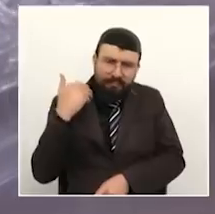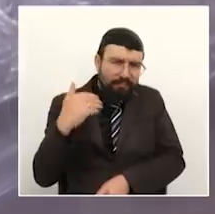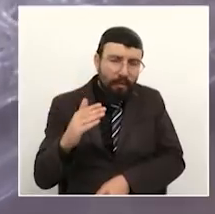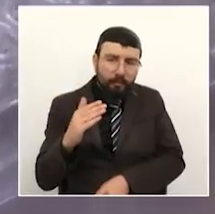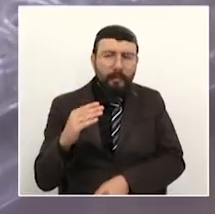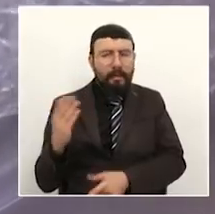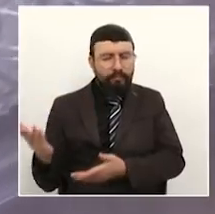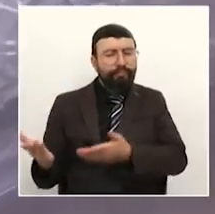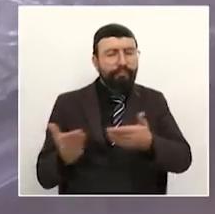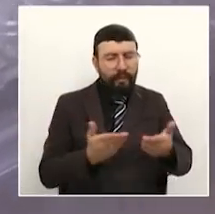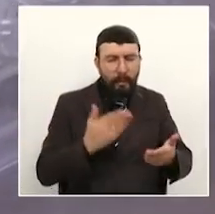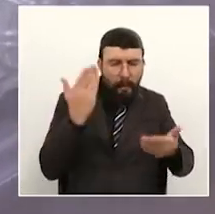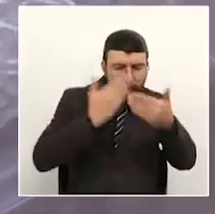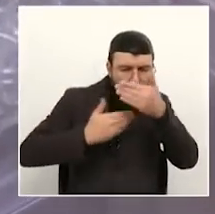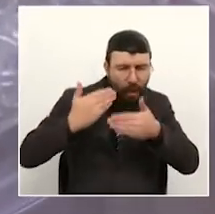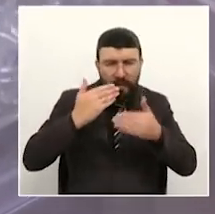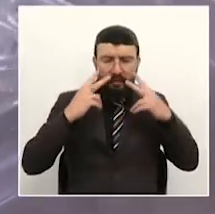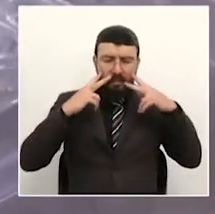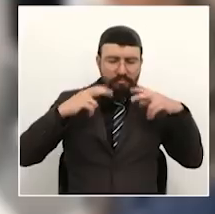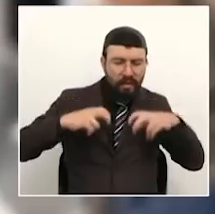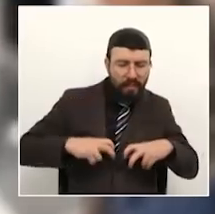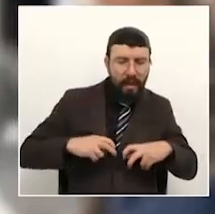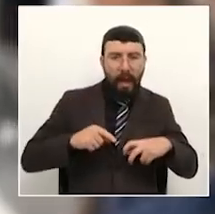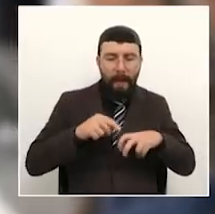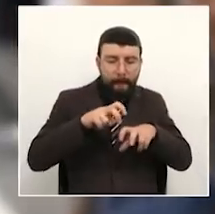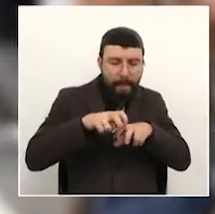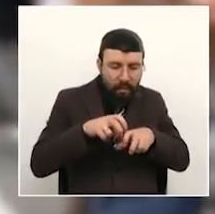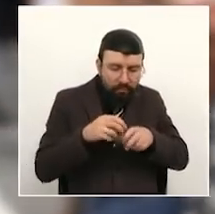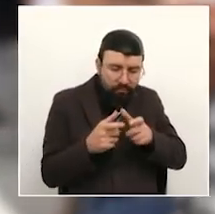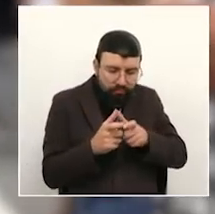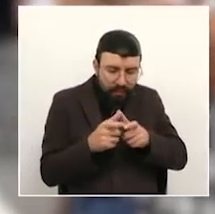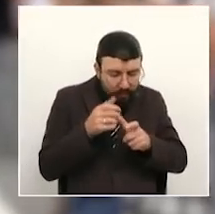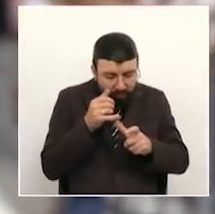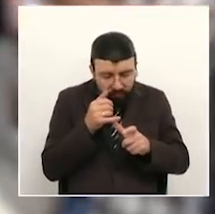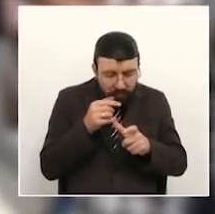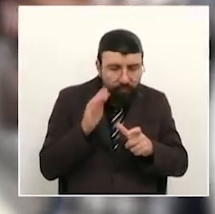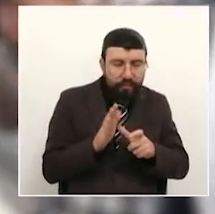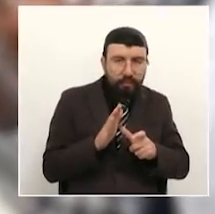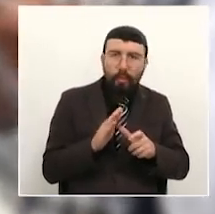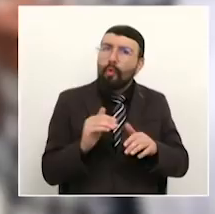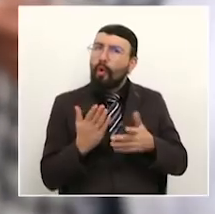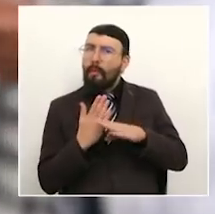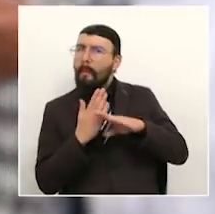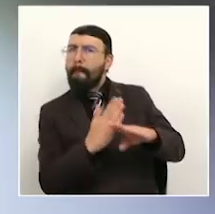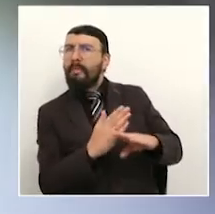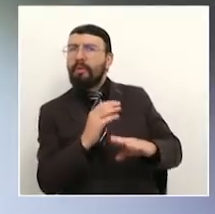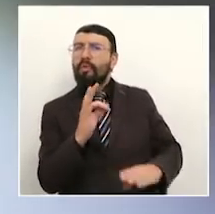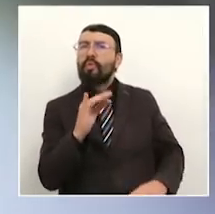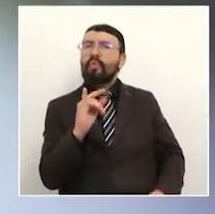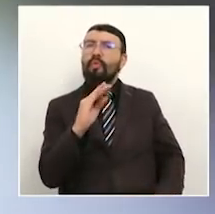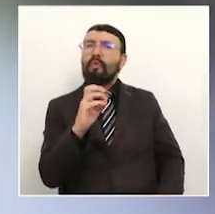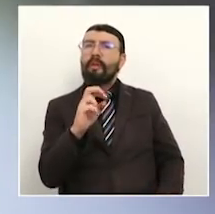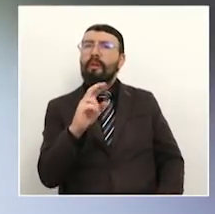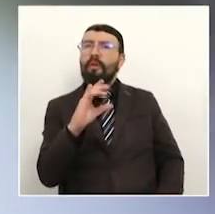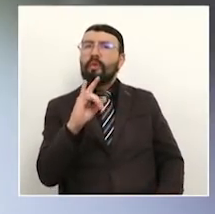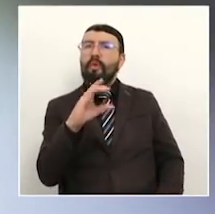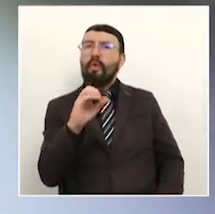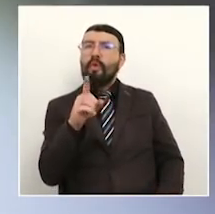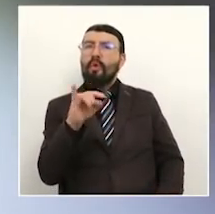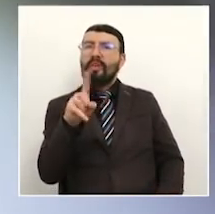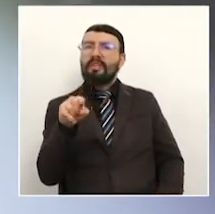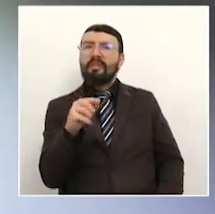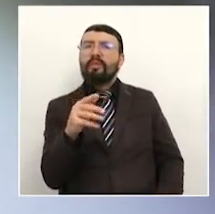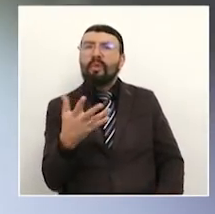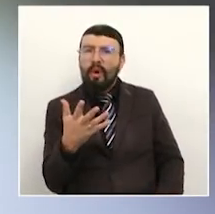practicar el examen de baciloscopia y cultivo por último cómo podemos prevenir la tuberculosis la forma más efectiva de